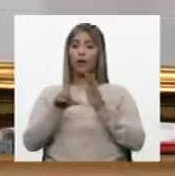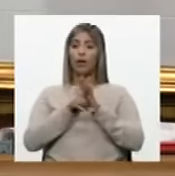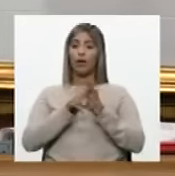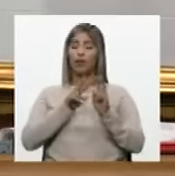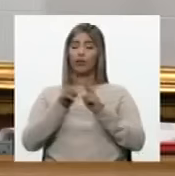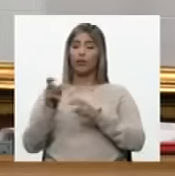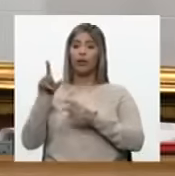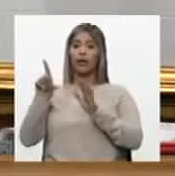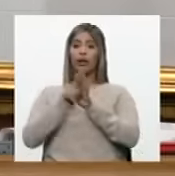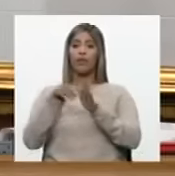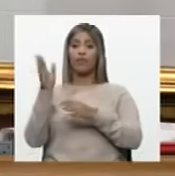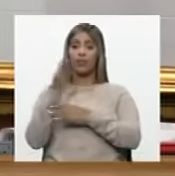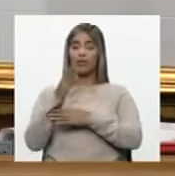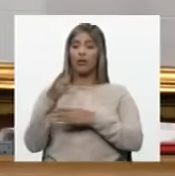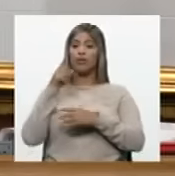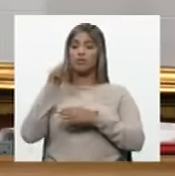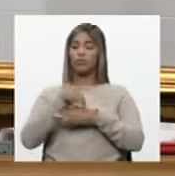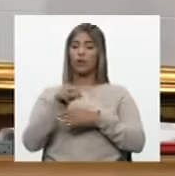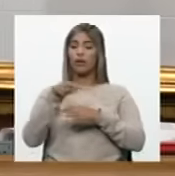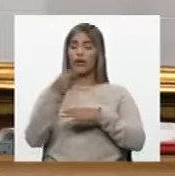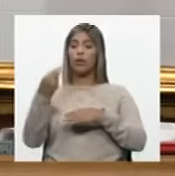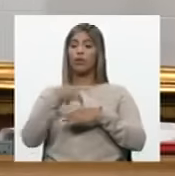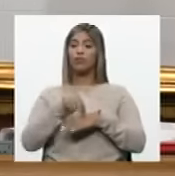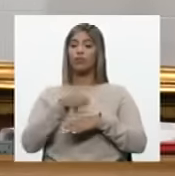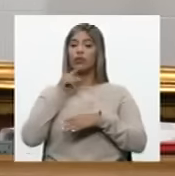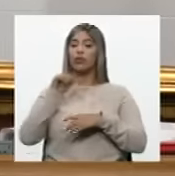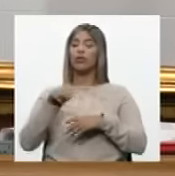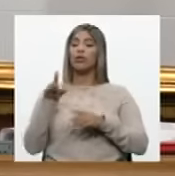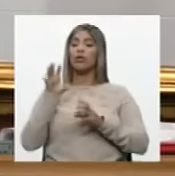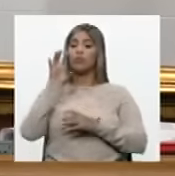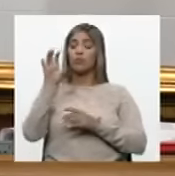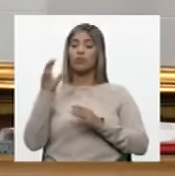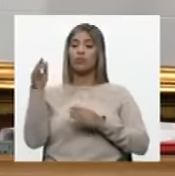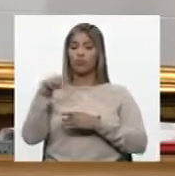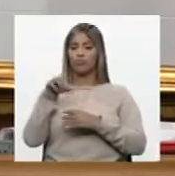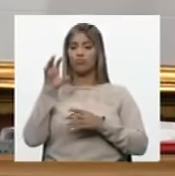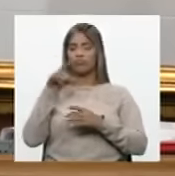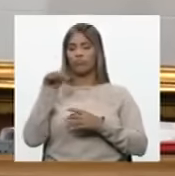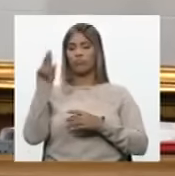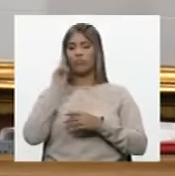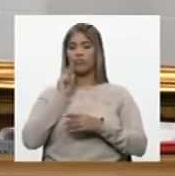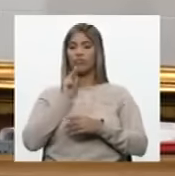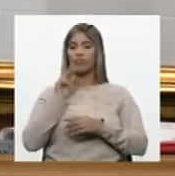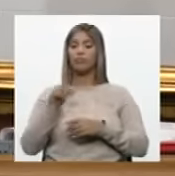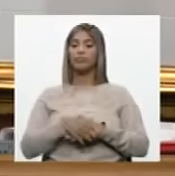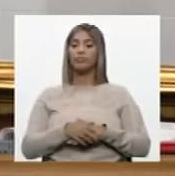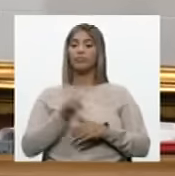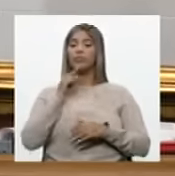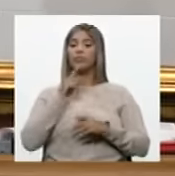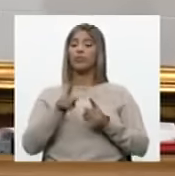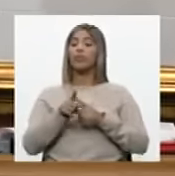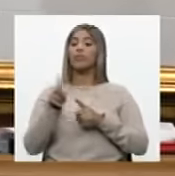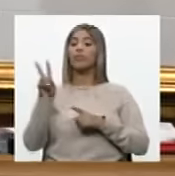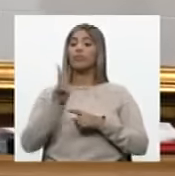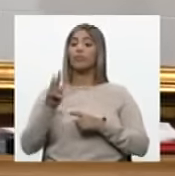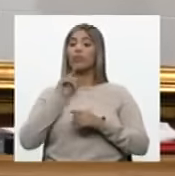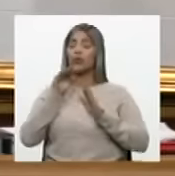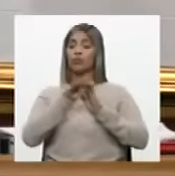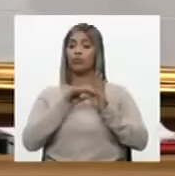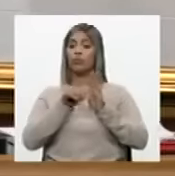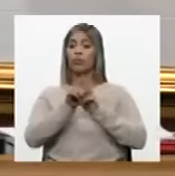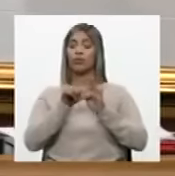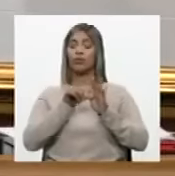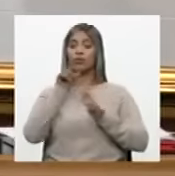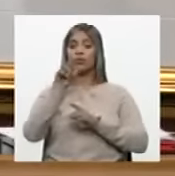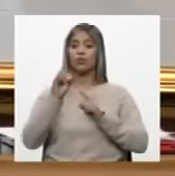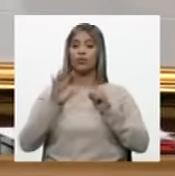de la Ley de Bandera Nacional, Himno Nacional y Escudo de Armas de la República Bolivariana de Venezuela, de conformidad con lo que está establecido en el artículo